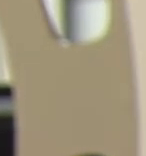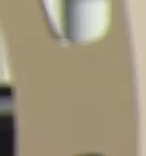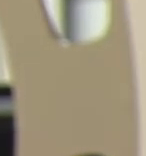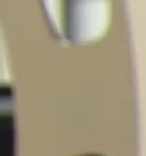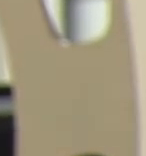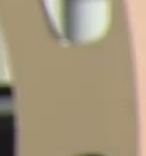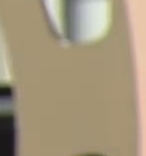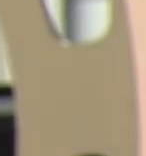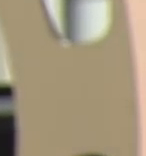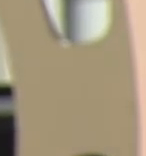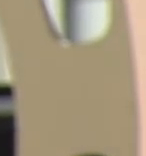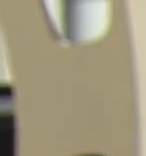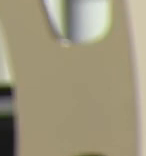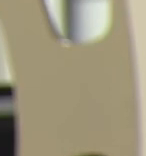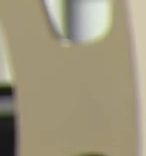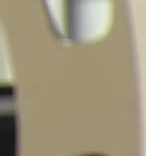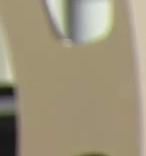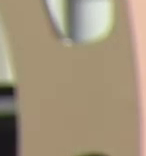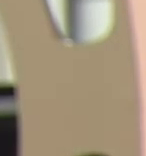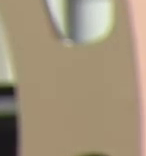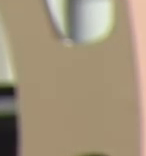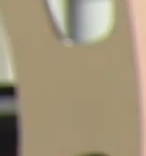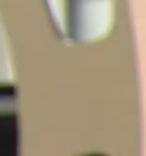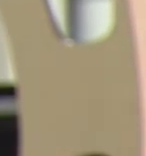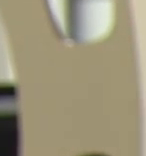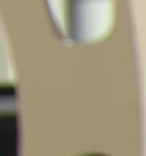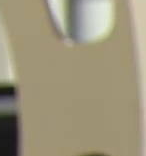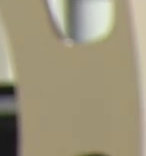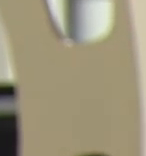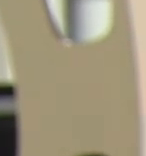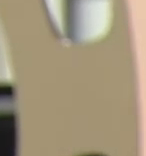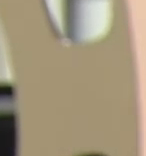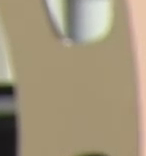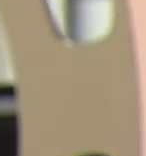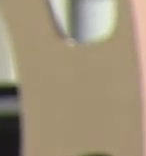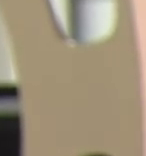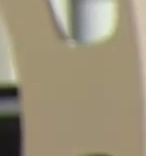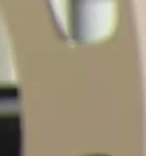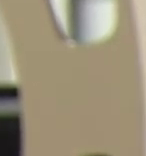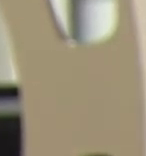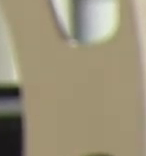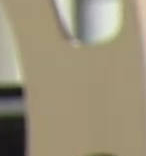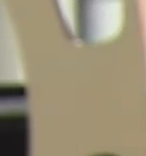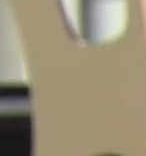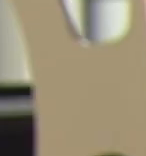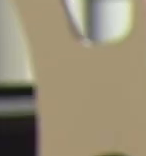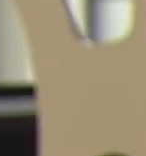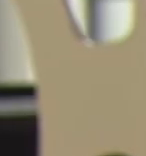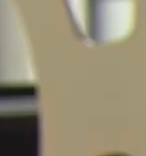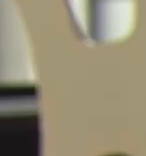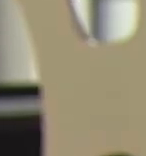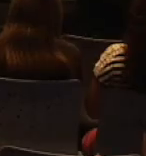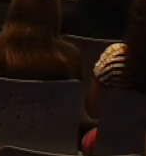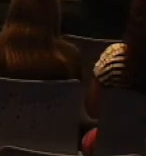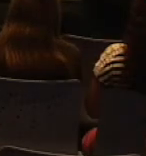continente americano. ¿Me entendemos? ¿Eso no es así o no es así? Ah, bueno. Entonces nosotros vamos a mandar con la